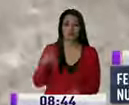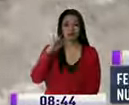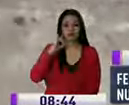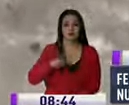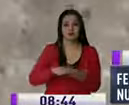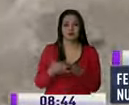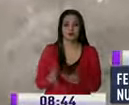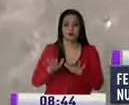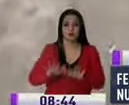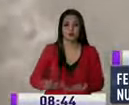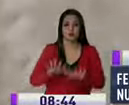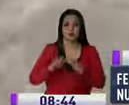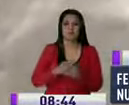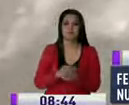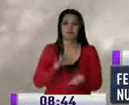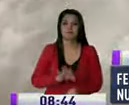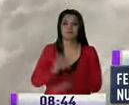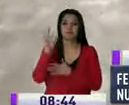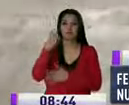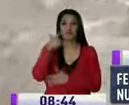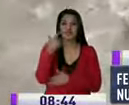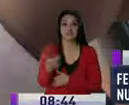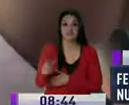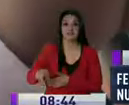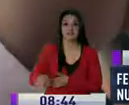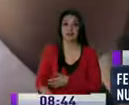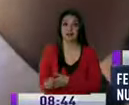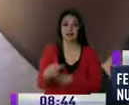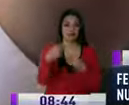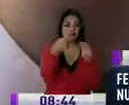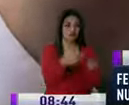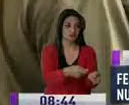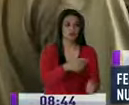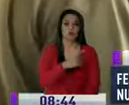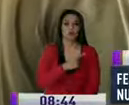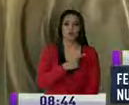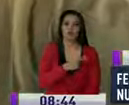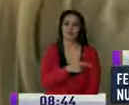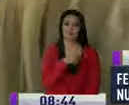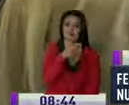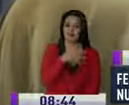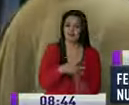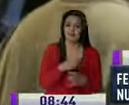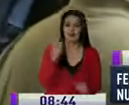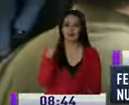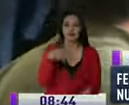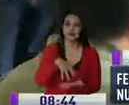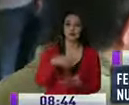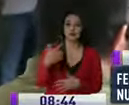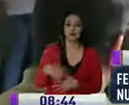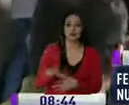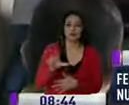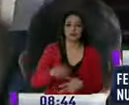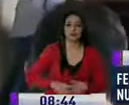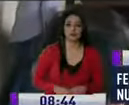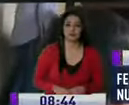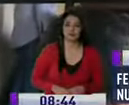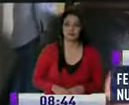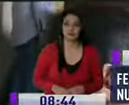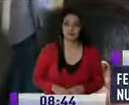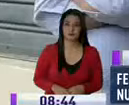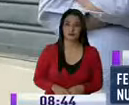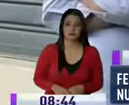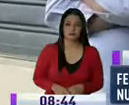vida. Representantes de la Fiscalía hicieron la entrega de las llaves a los propietarios, en este caso a la Federación Provincial de Loja. Entonces, en una de